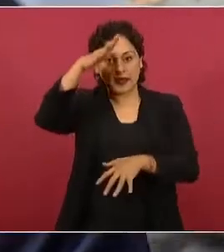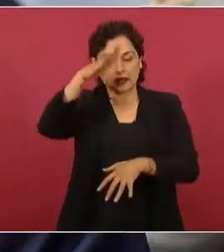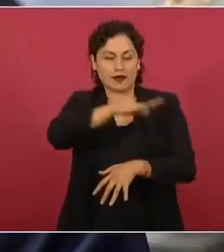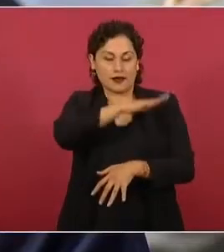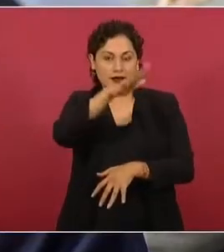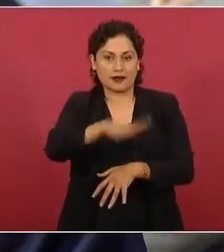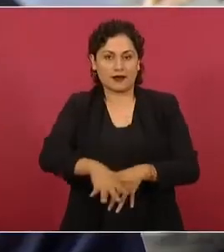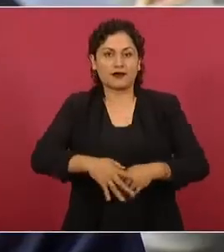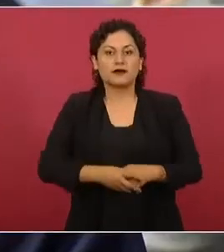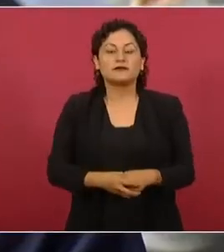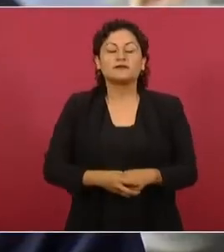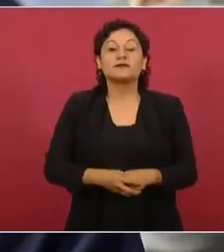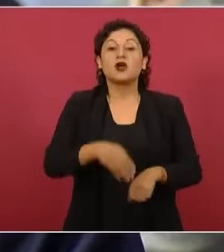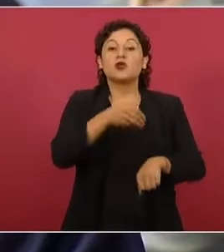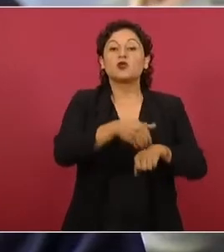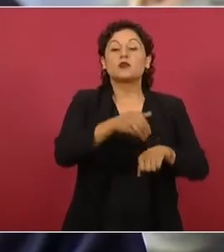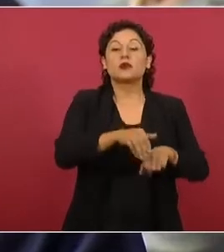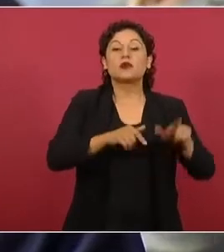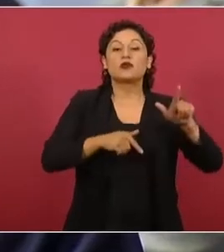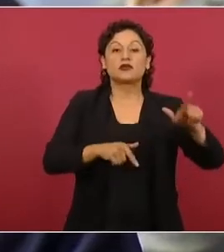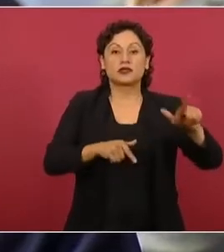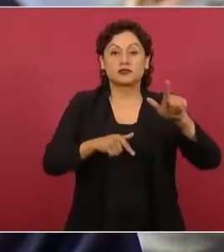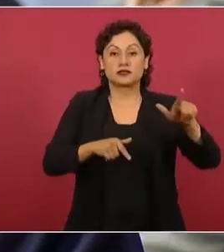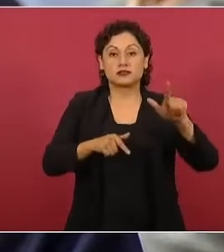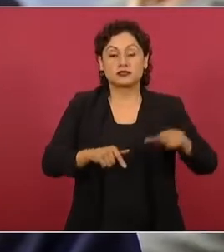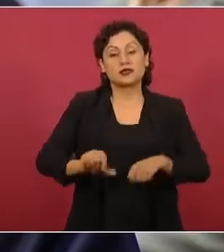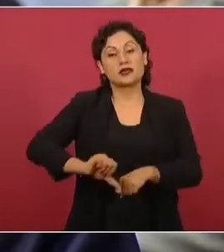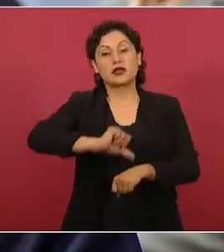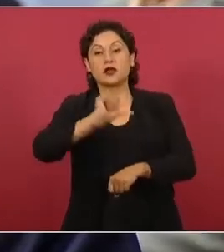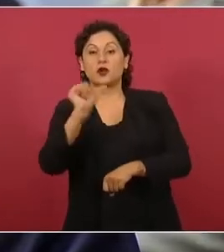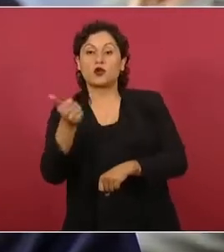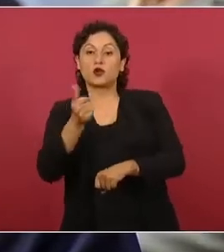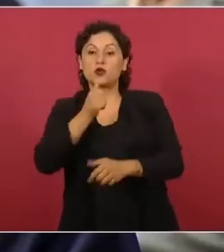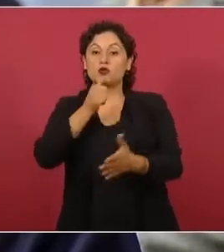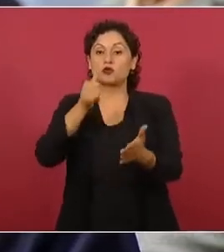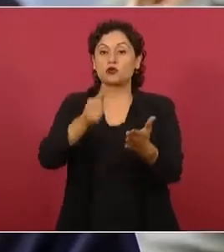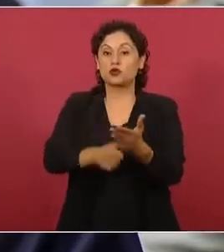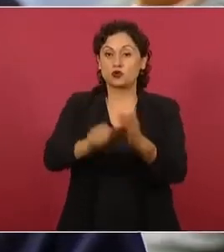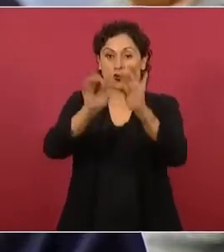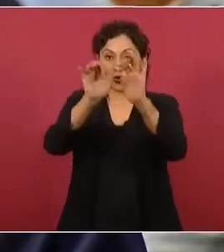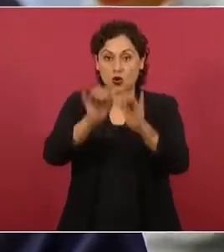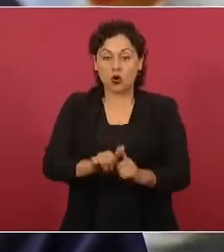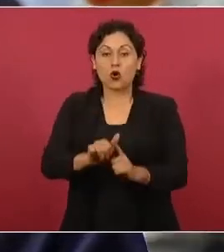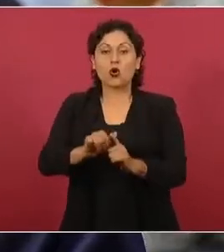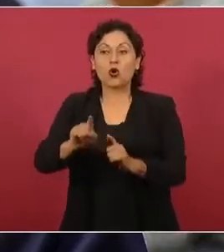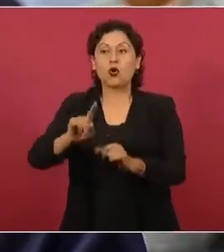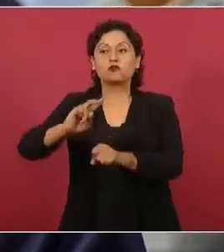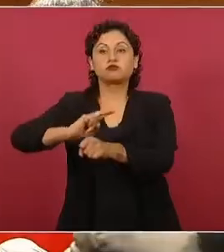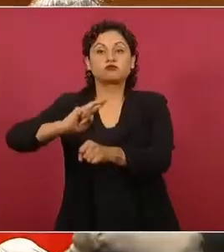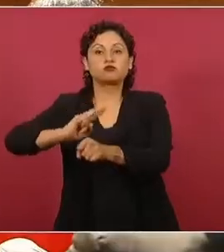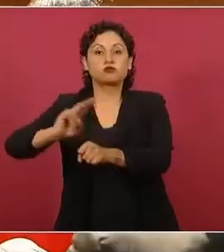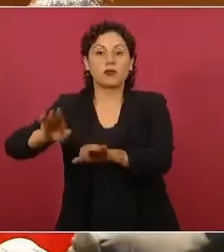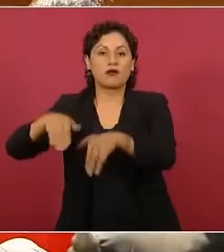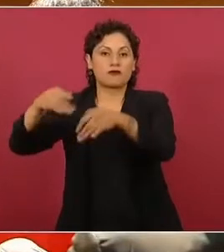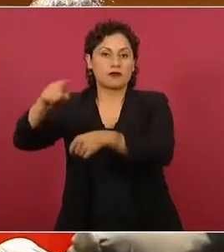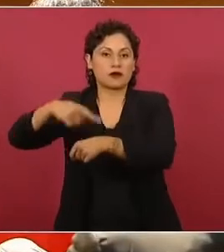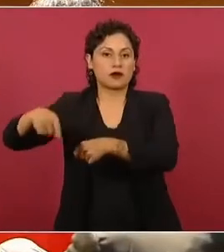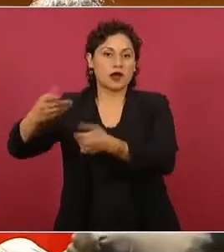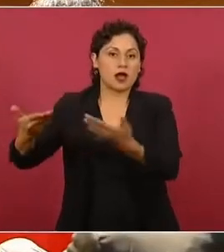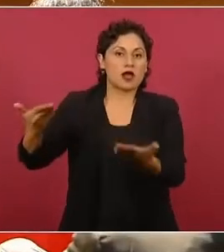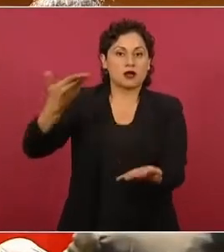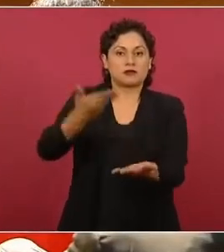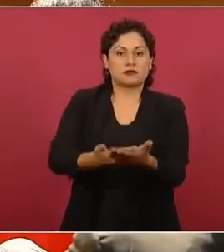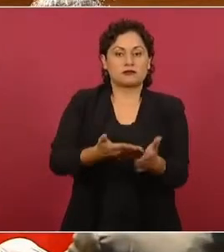punto 17 es la presentación de otros dictámenes emitidos por el auditor externo correspondientes al